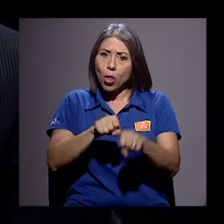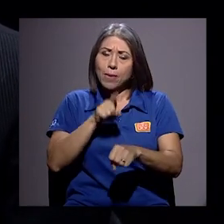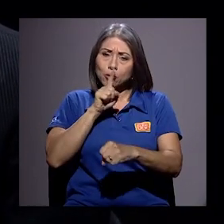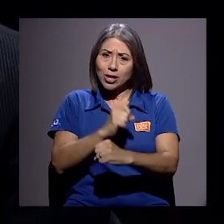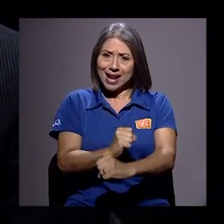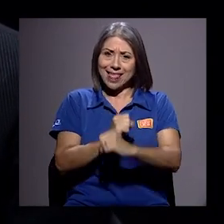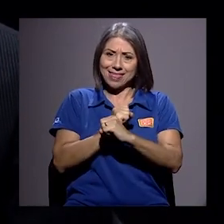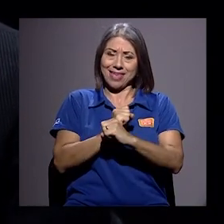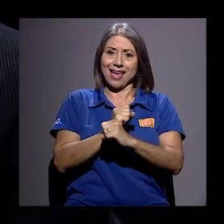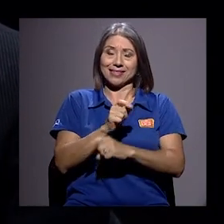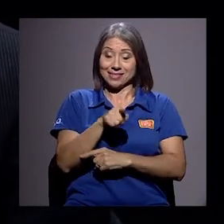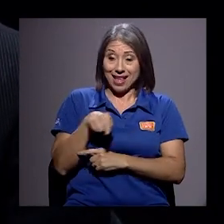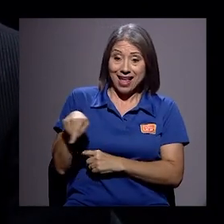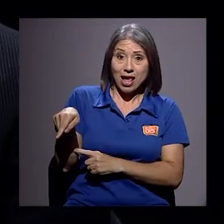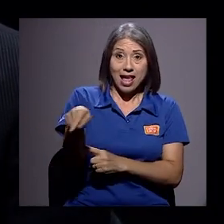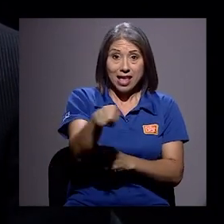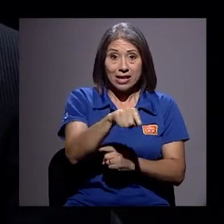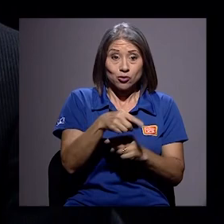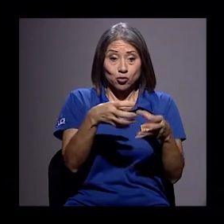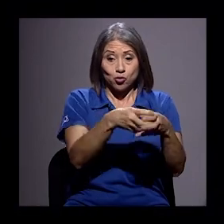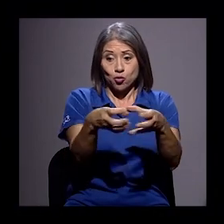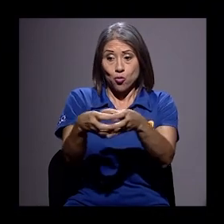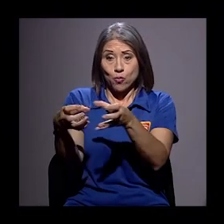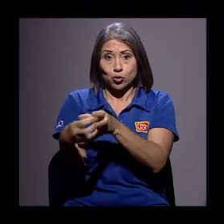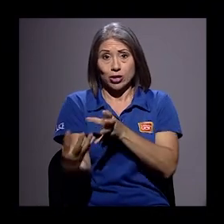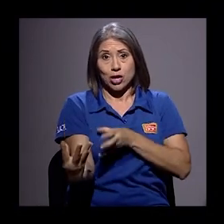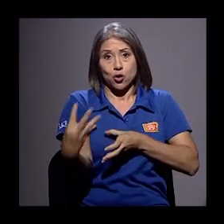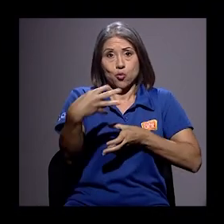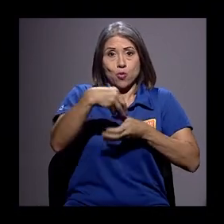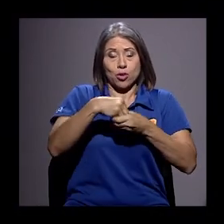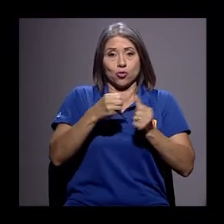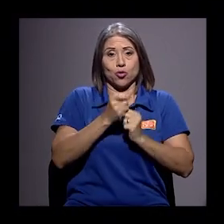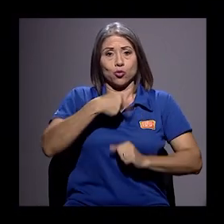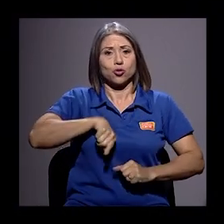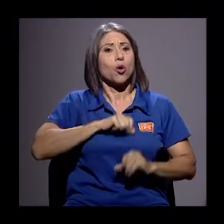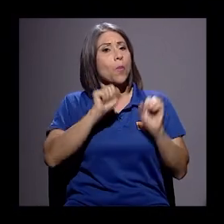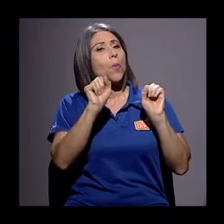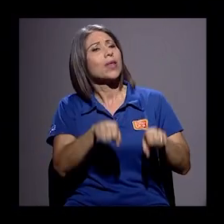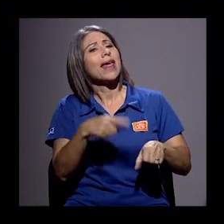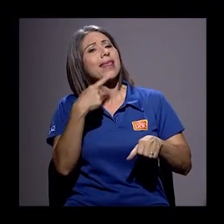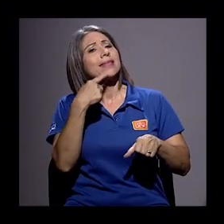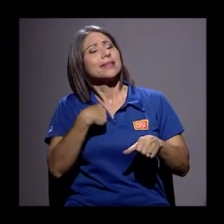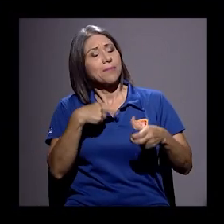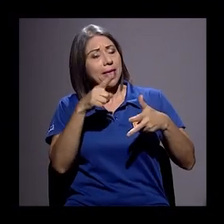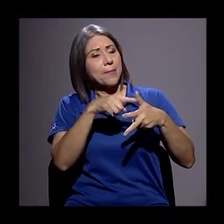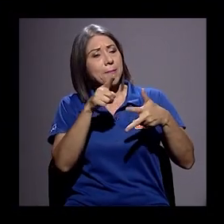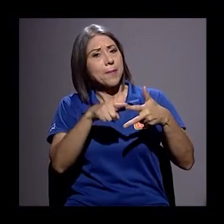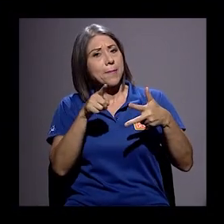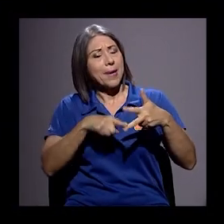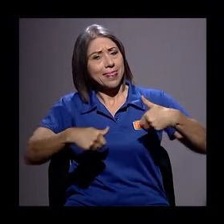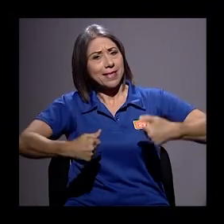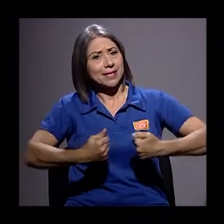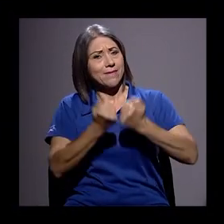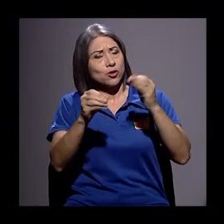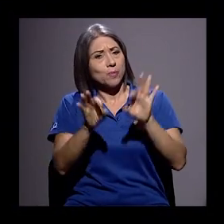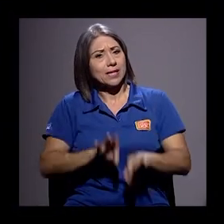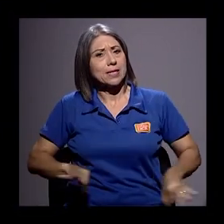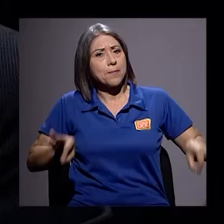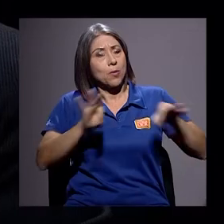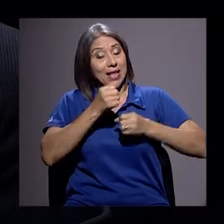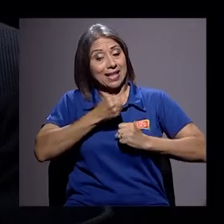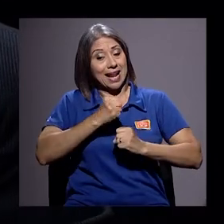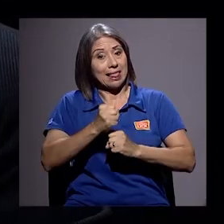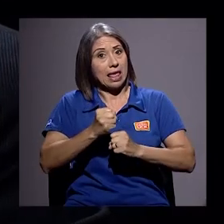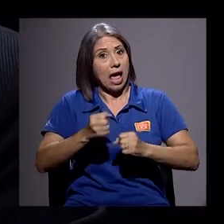dentro de nuestro dentro de nuestra representación me podría decir cuáles son los tres desafíos más importantes que tener alcaldía y que no ha resuelto